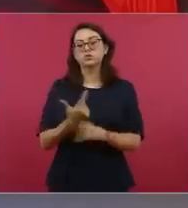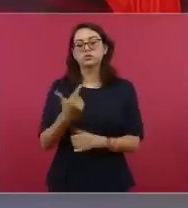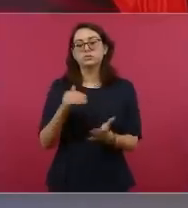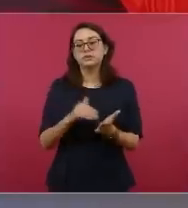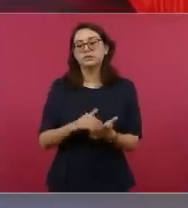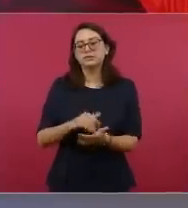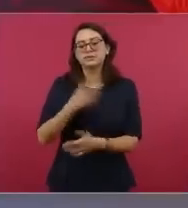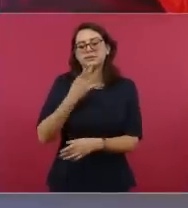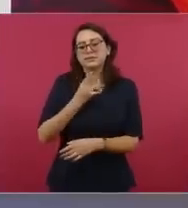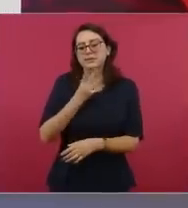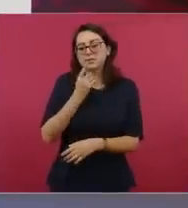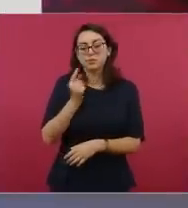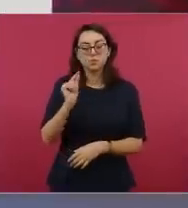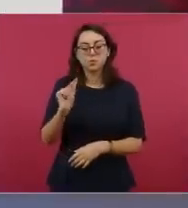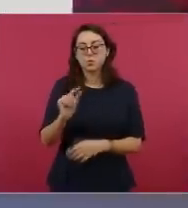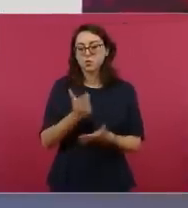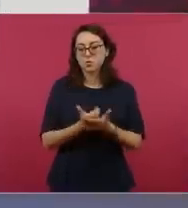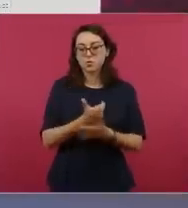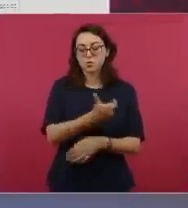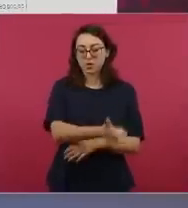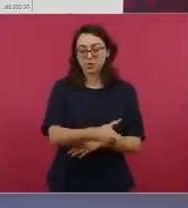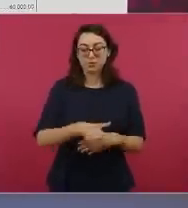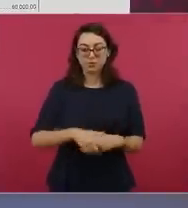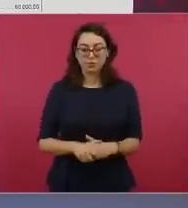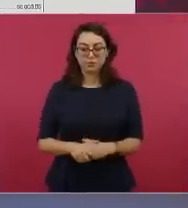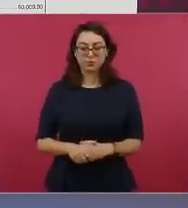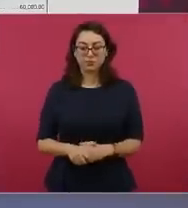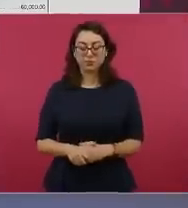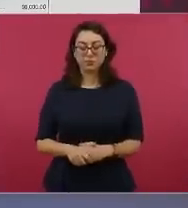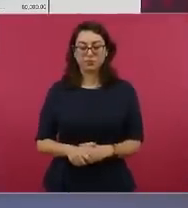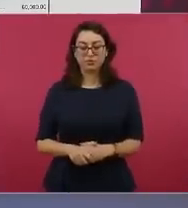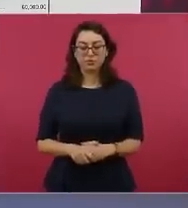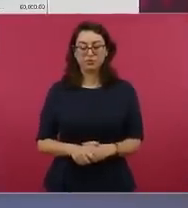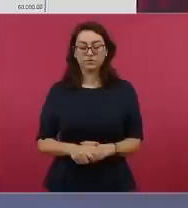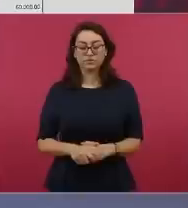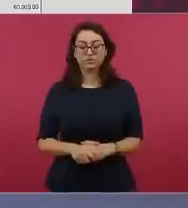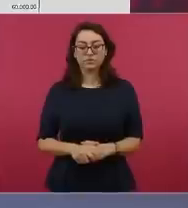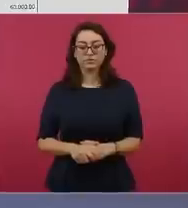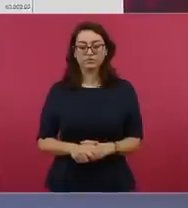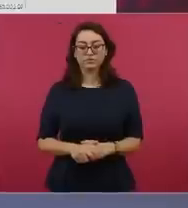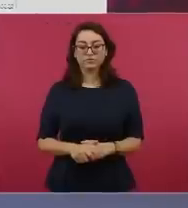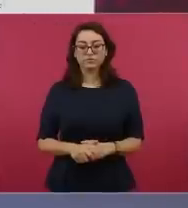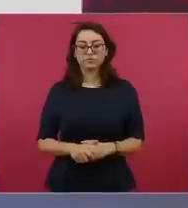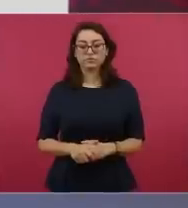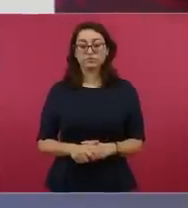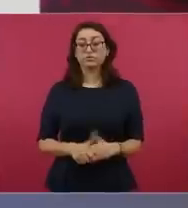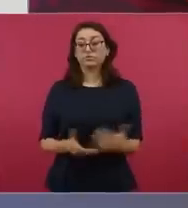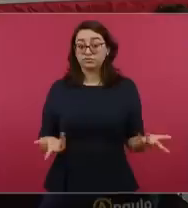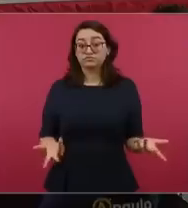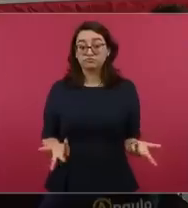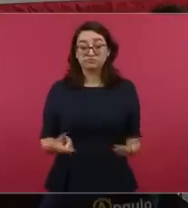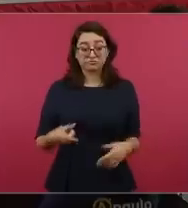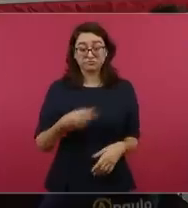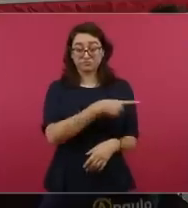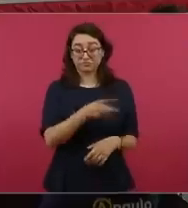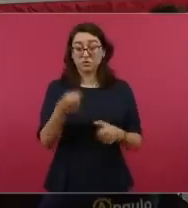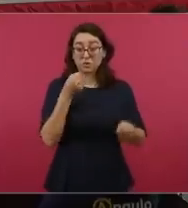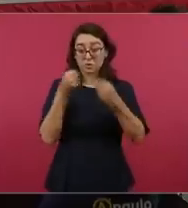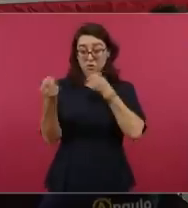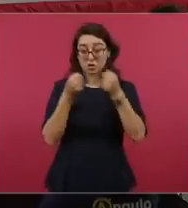mil trescientos quince pesos con 59 centavos estos son los que están